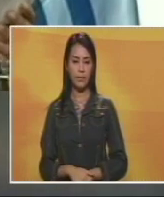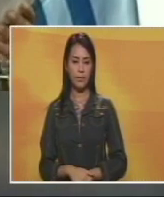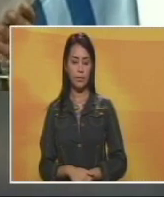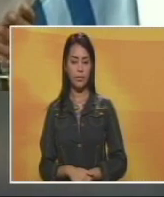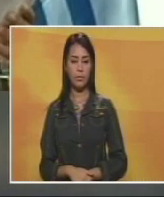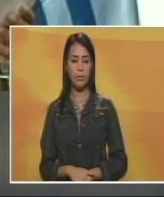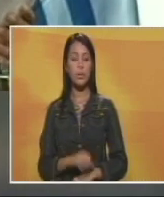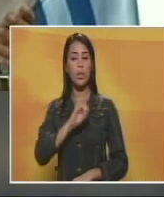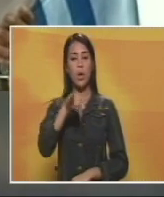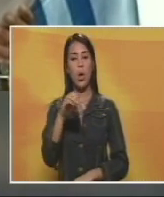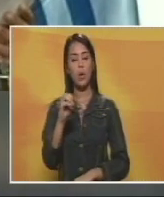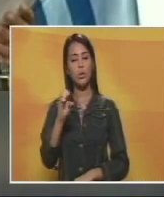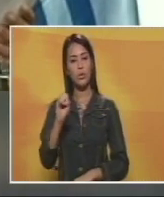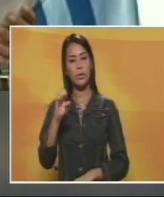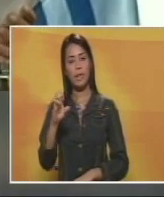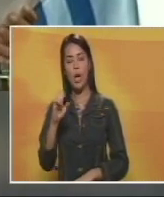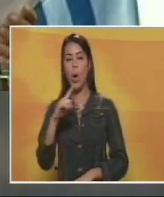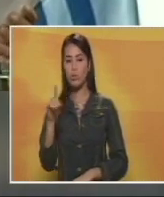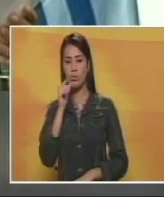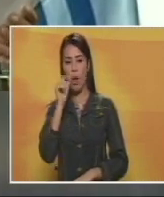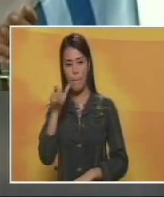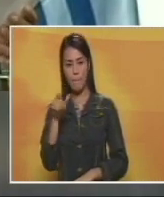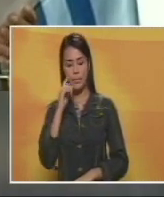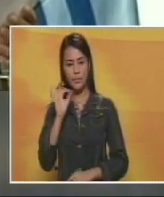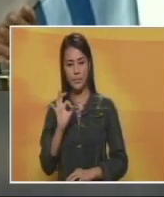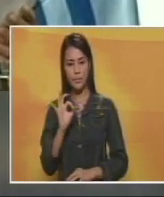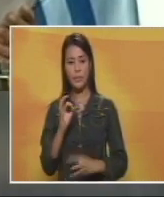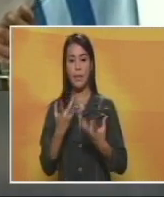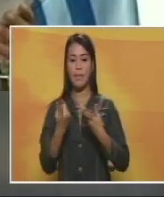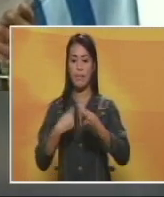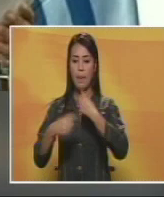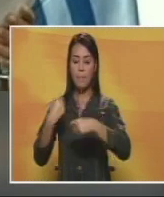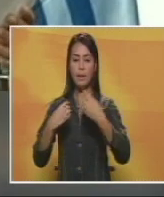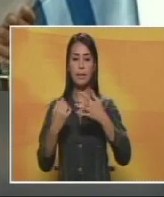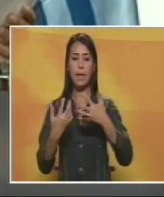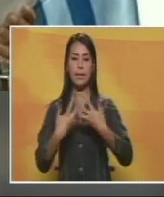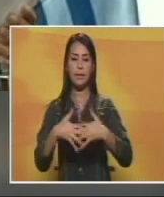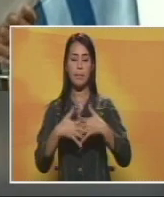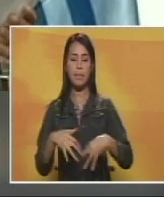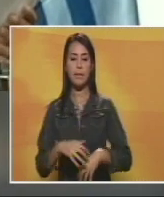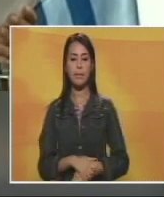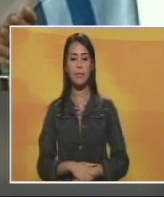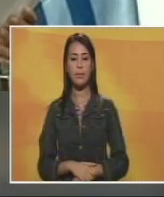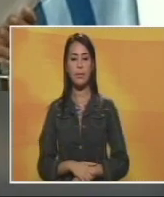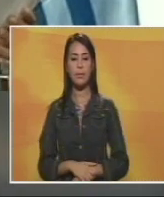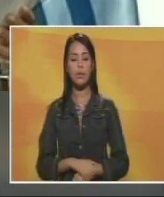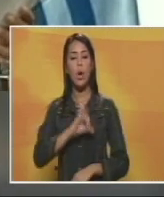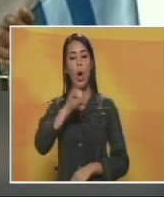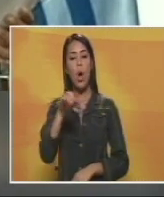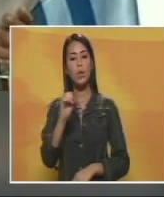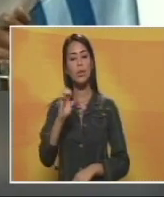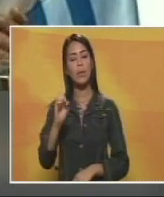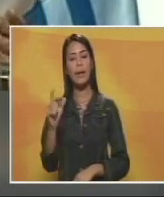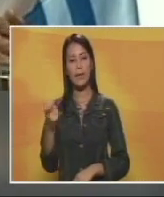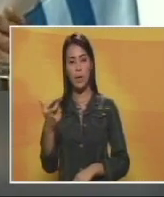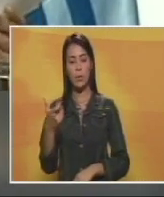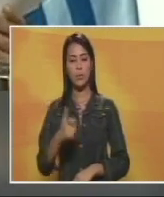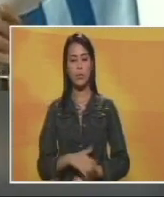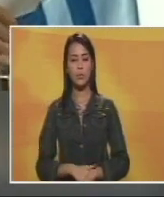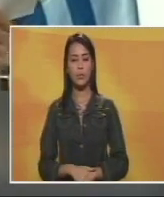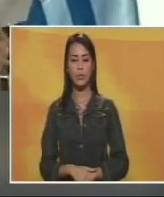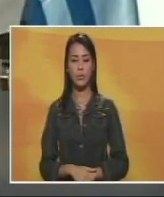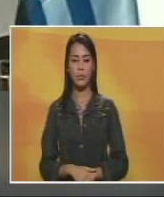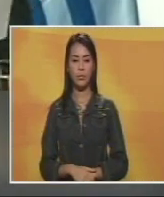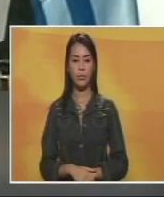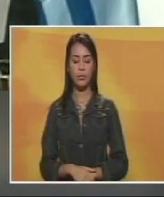José Faustino Márquez García, gerente de ventas industriales. José Gregorio Maestre Salazar, gerente de